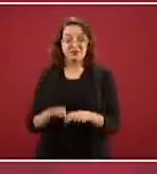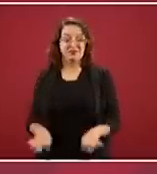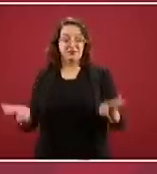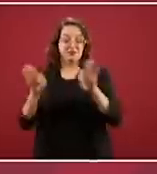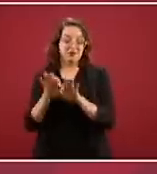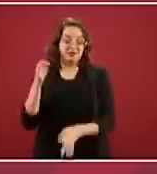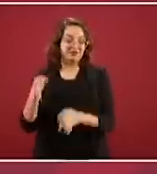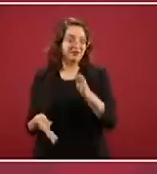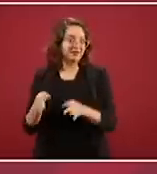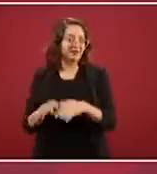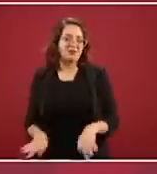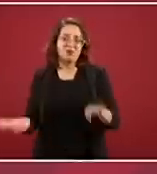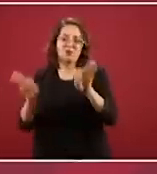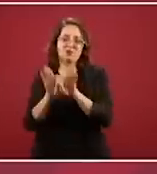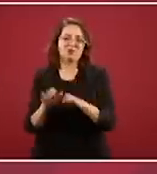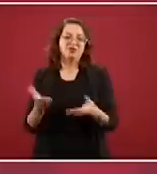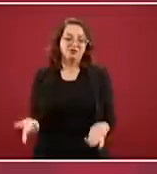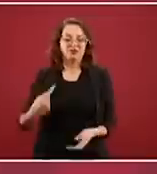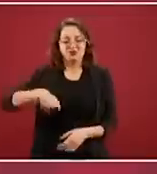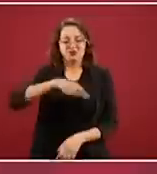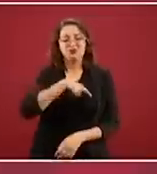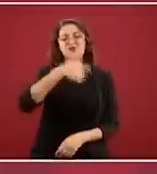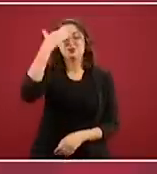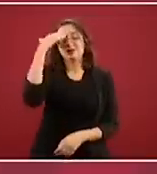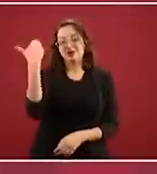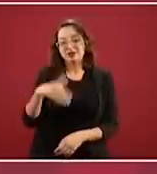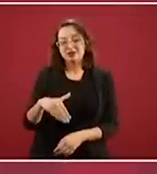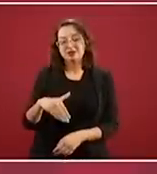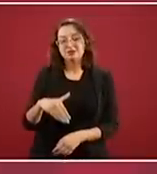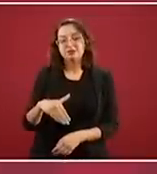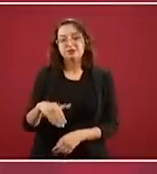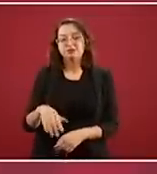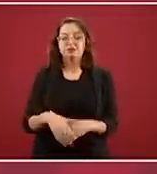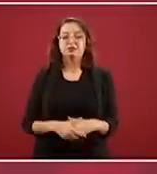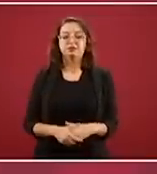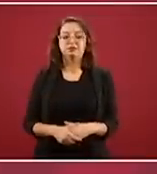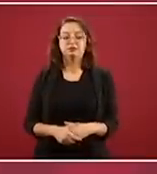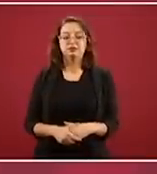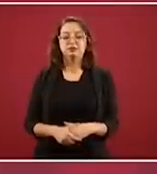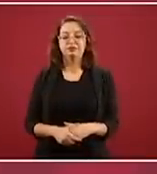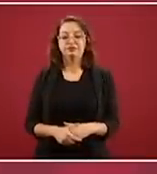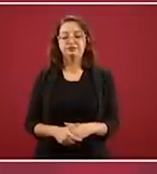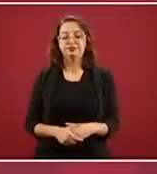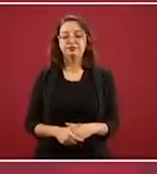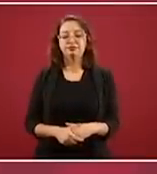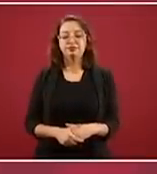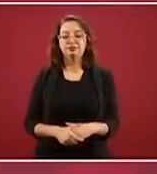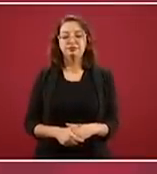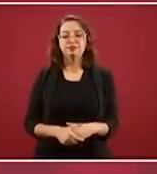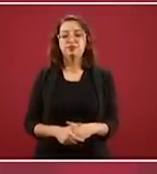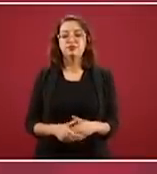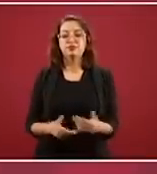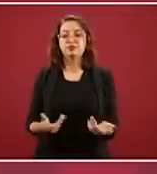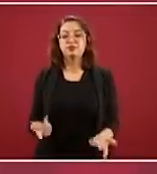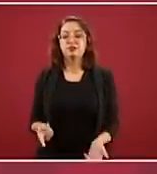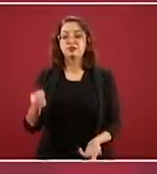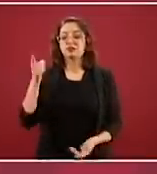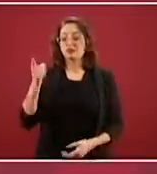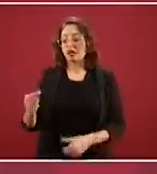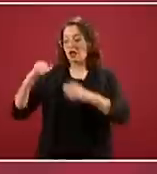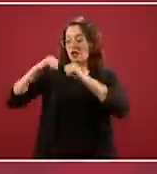las fiscalías, ya lo sabemos, el desempeño del Poder